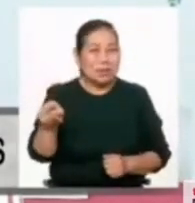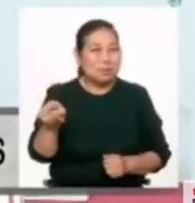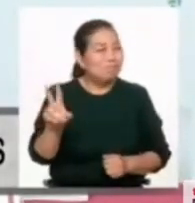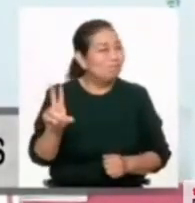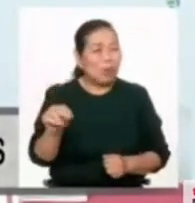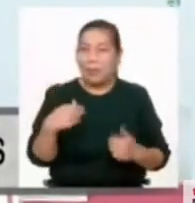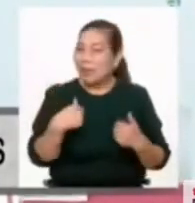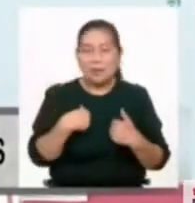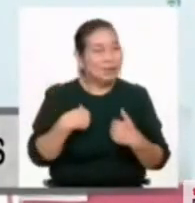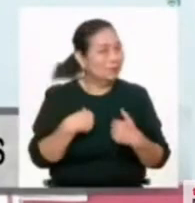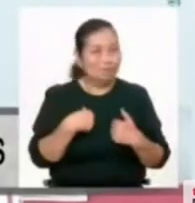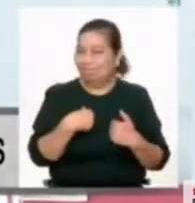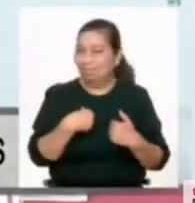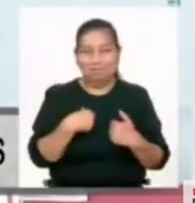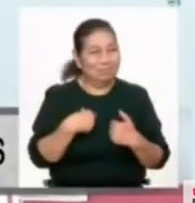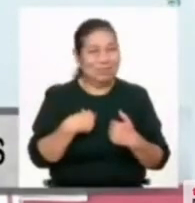debemos tener